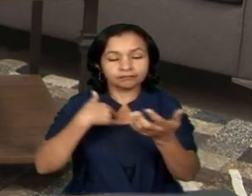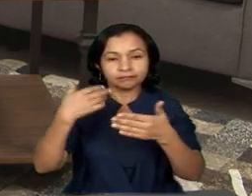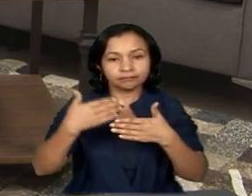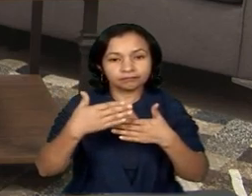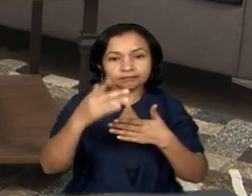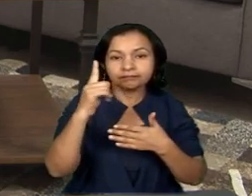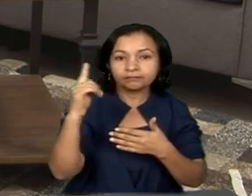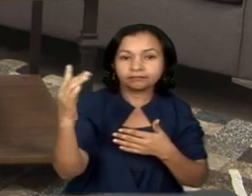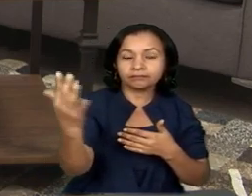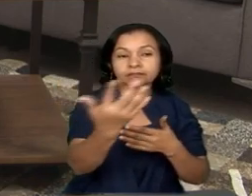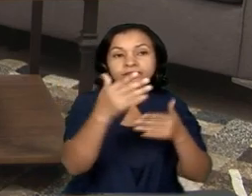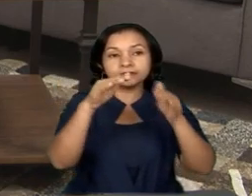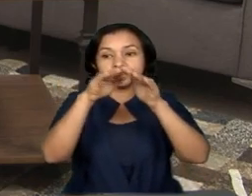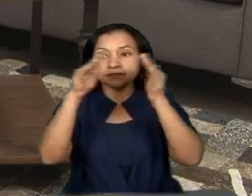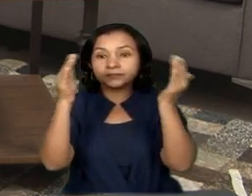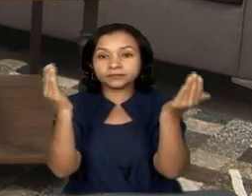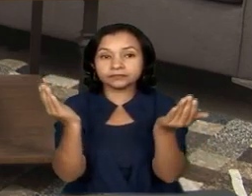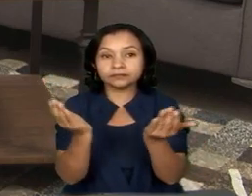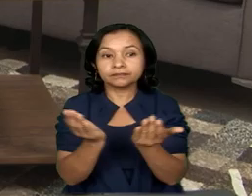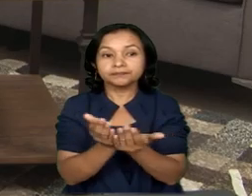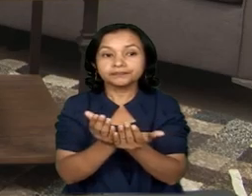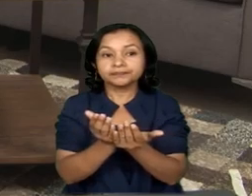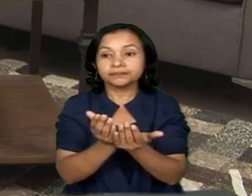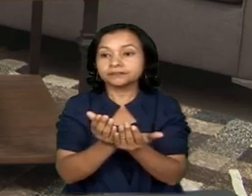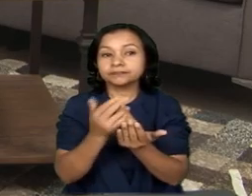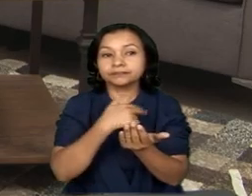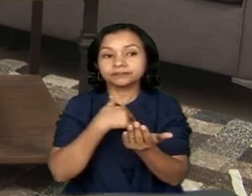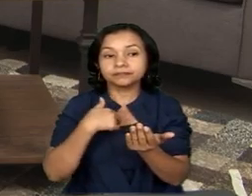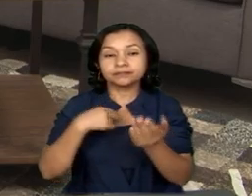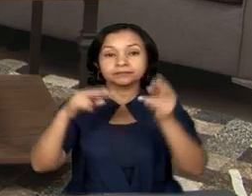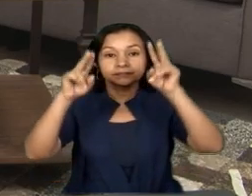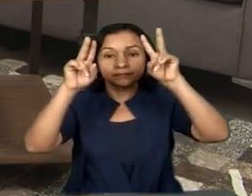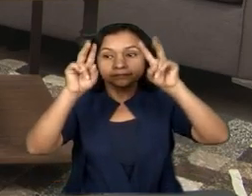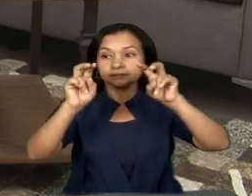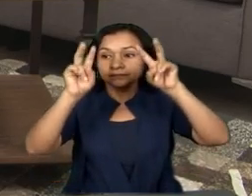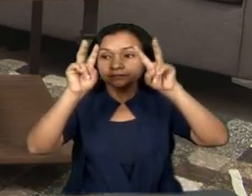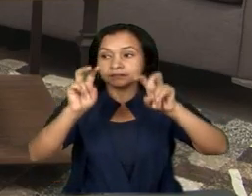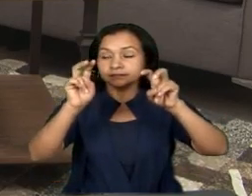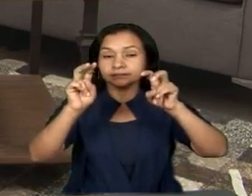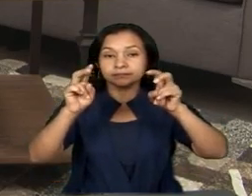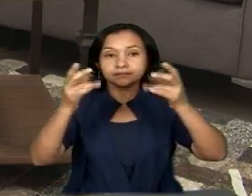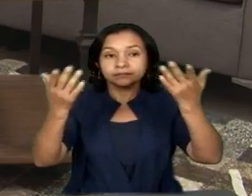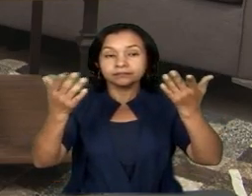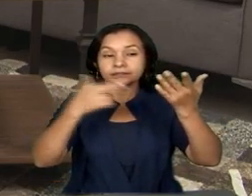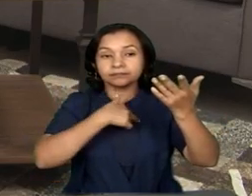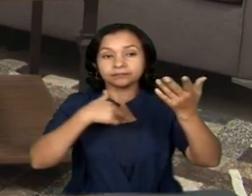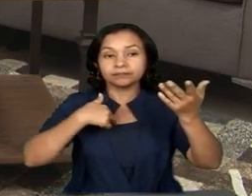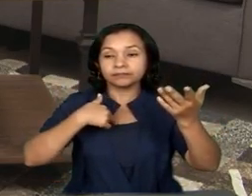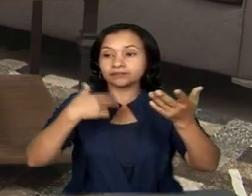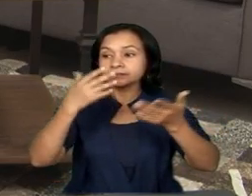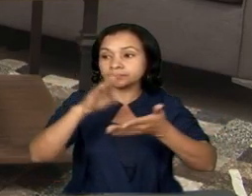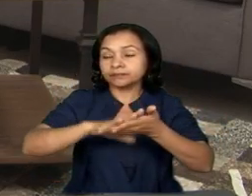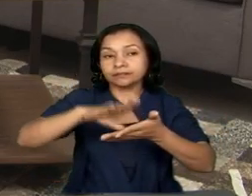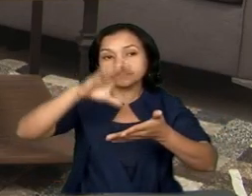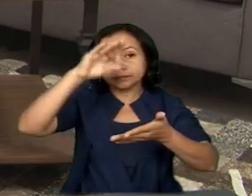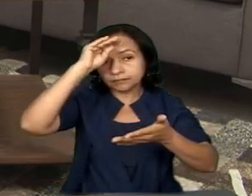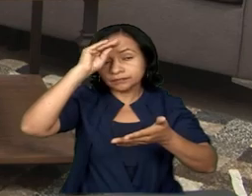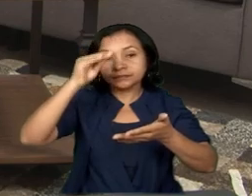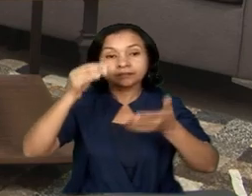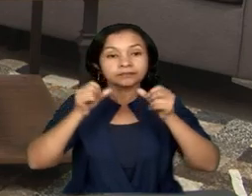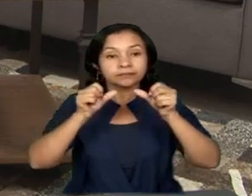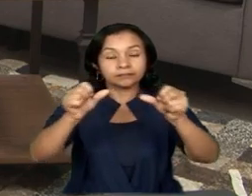todo este mundo de usar las potencialidades que nos da la tecnología para generar aprendizaje es una